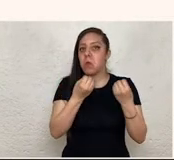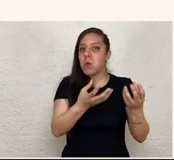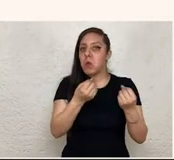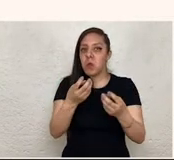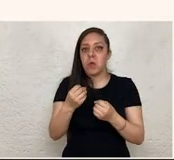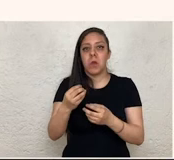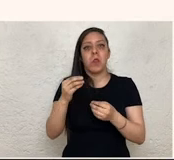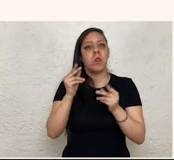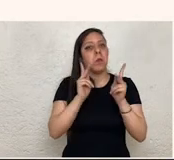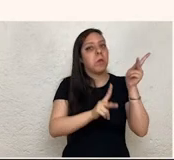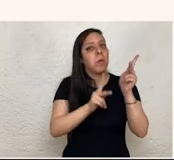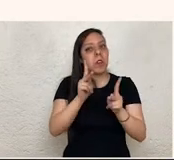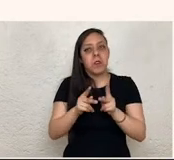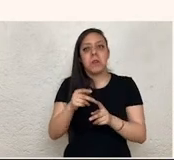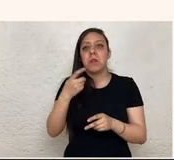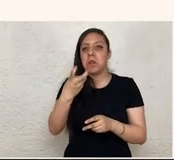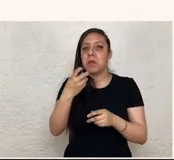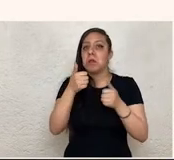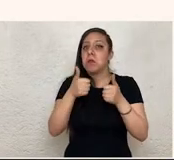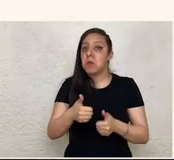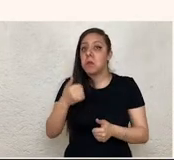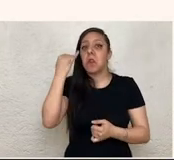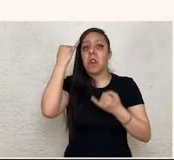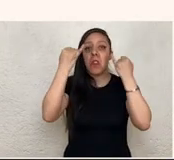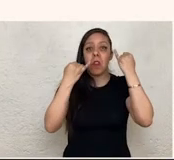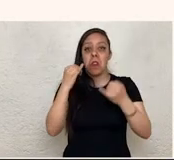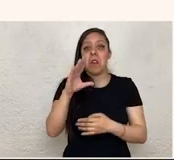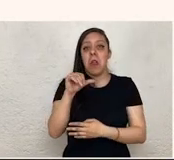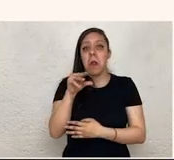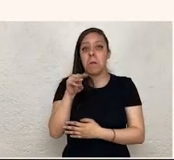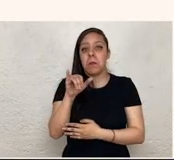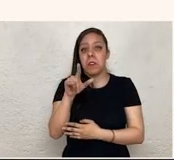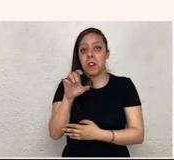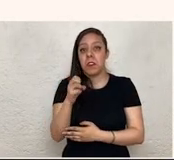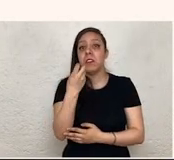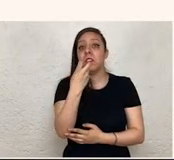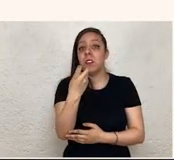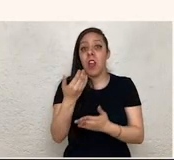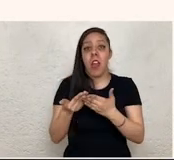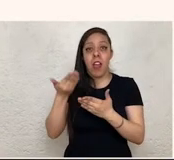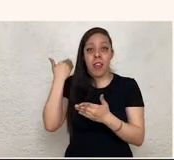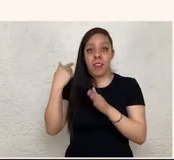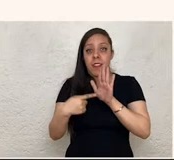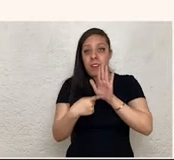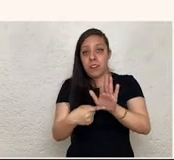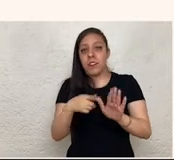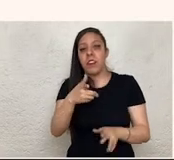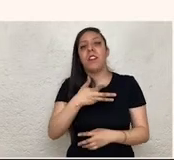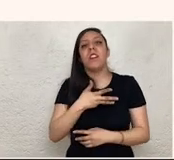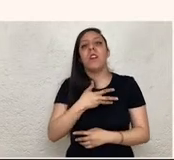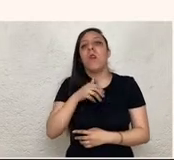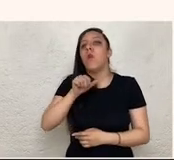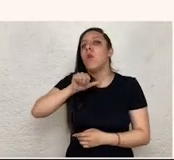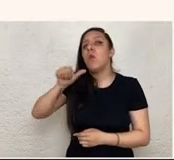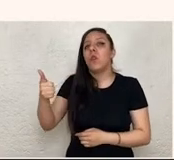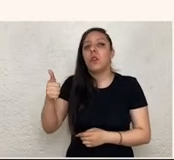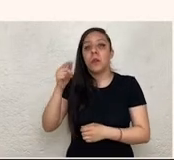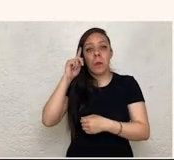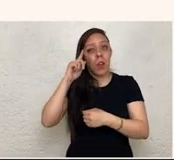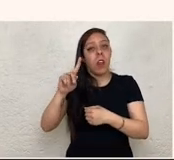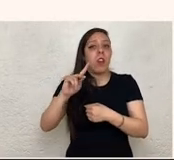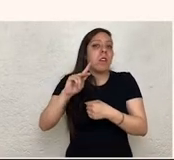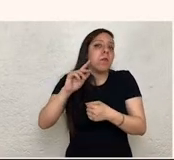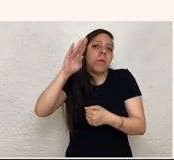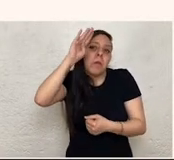valoraciones, en sus aportes, y me quedo con esta idea que Camille mencionó en algún momento de su presentación. Existen